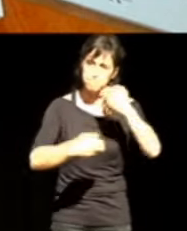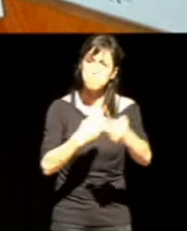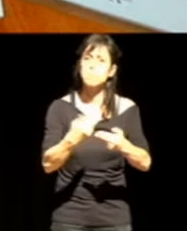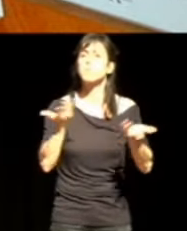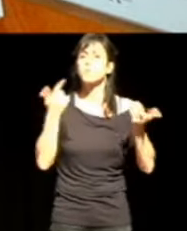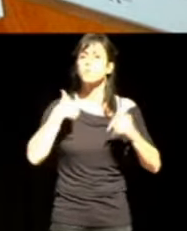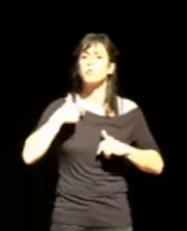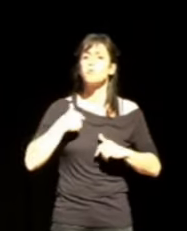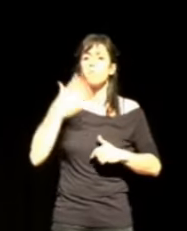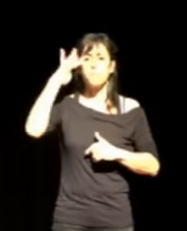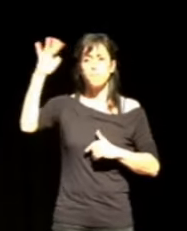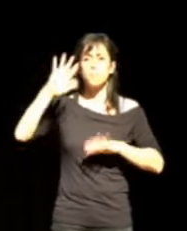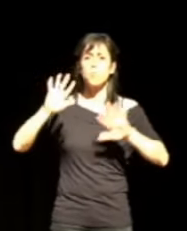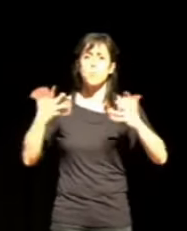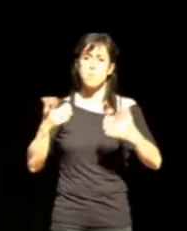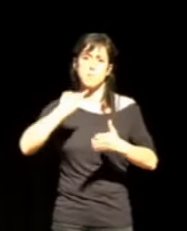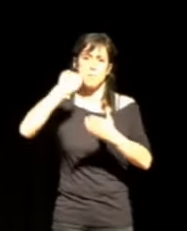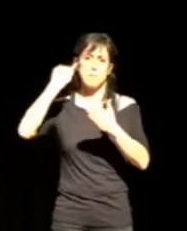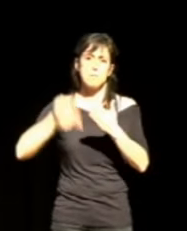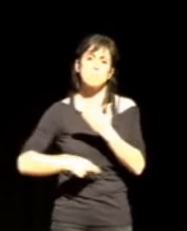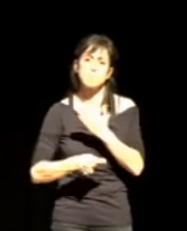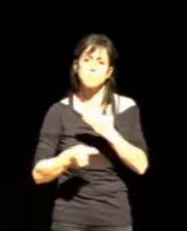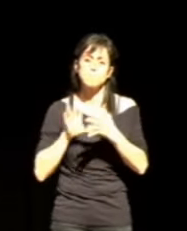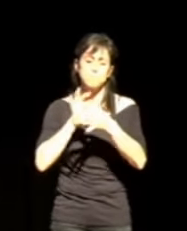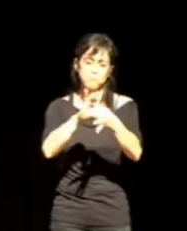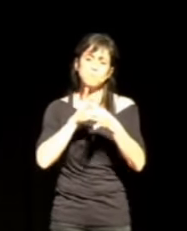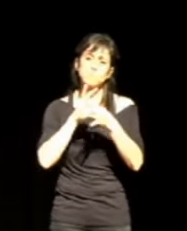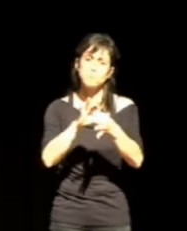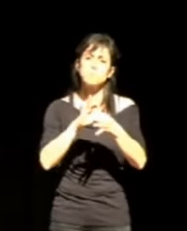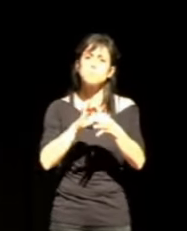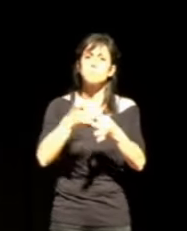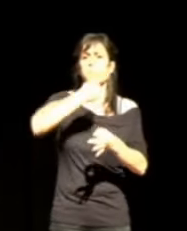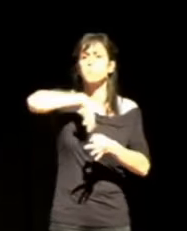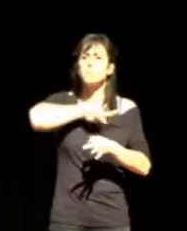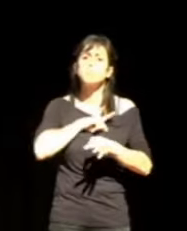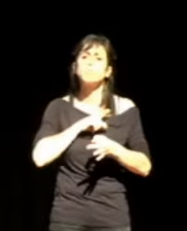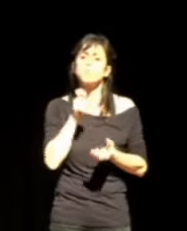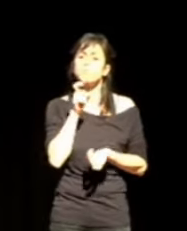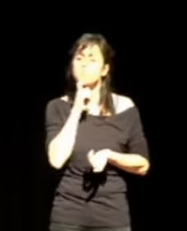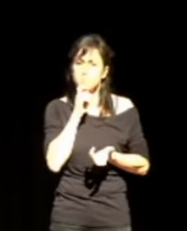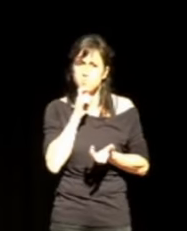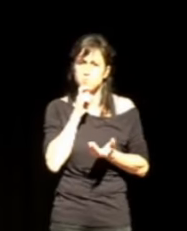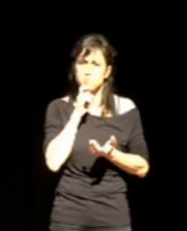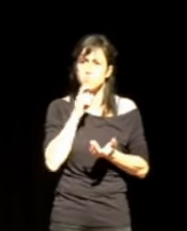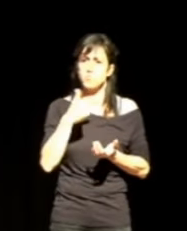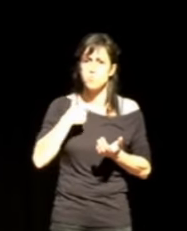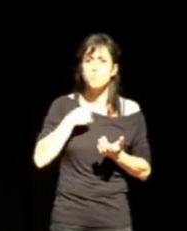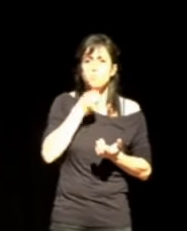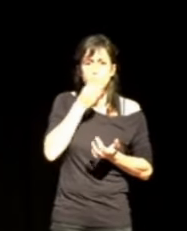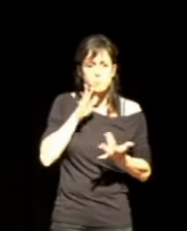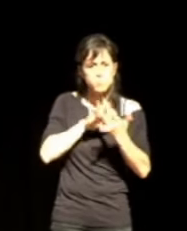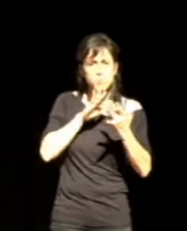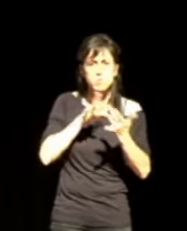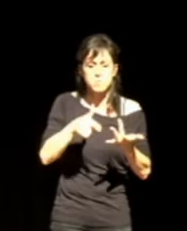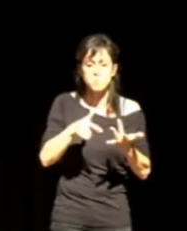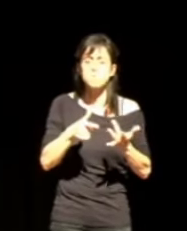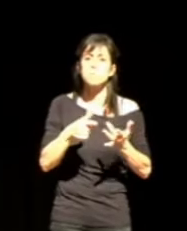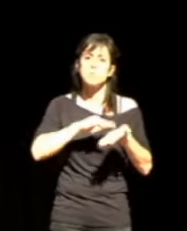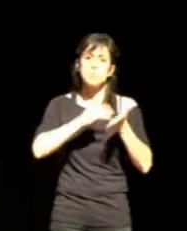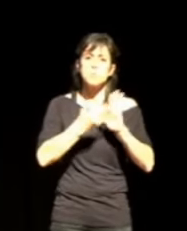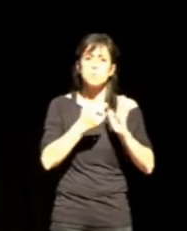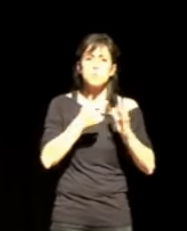trato. ¿Cómo son nuestras relaciones? ¿Son armoniosas? ¿Nos respetamos? ¿Resolvemos los conflictos sin dañarnos? ¿O